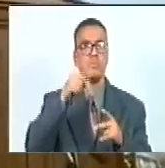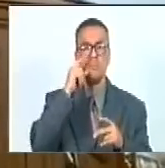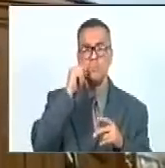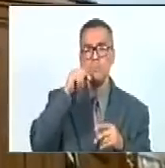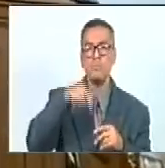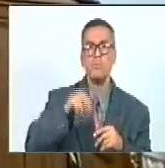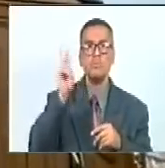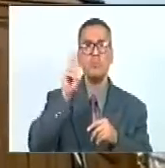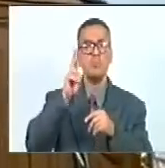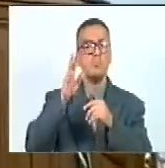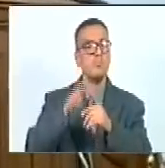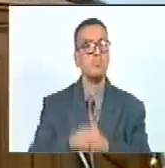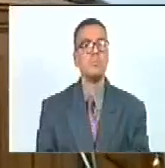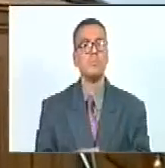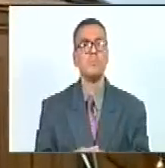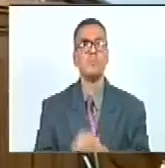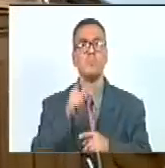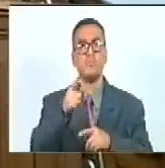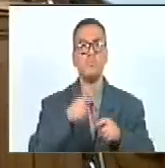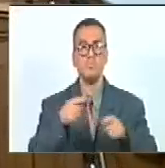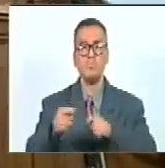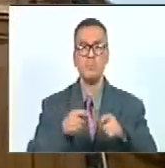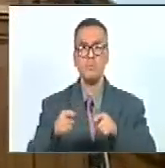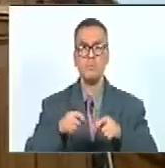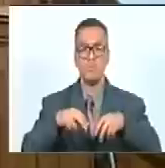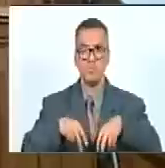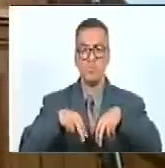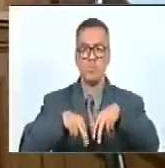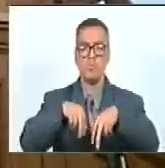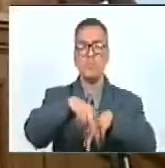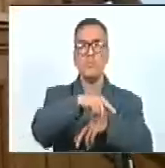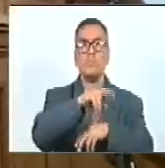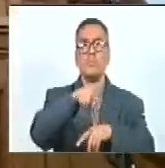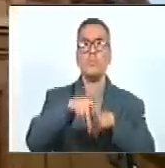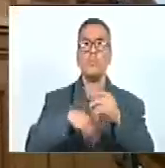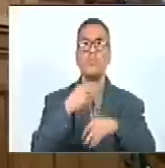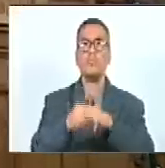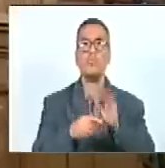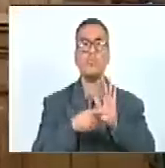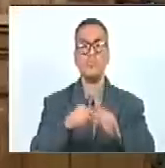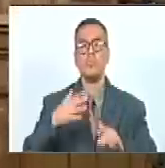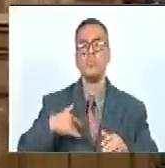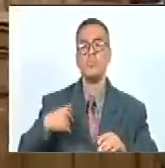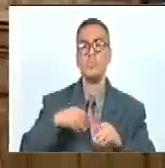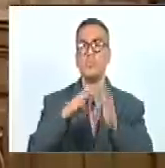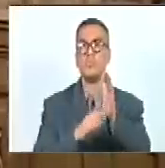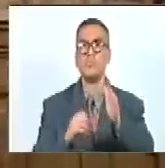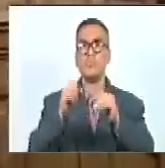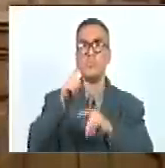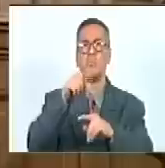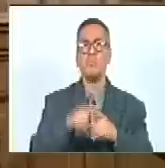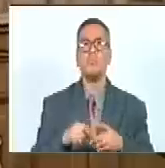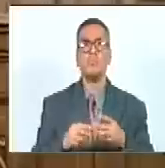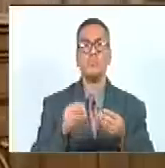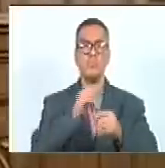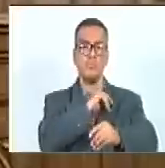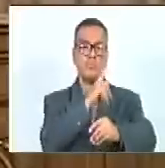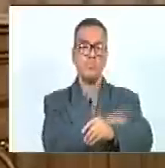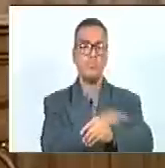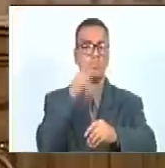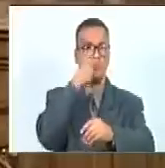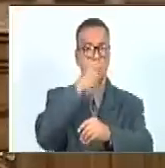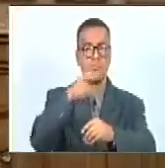de Venezuela. Movilizó a los días pies y hace efectivo un reagrupamiento de la fuerza del